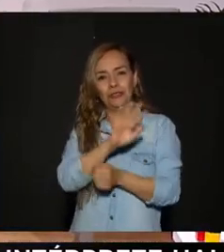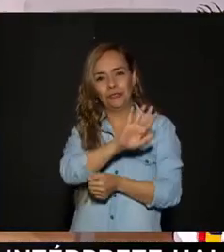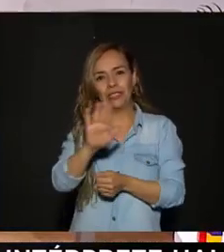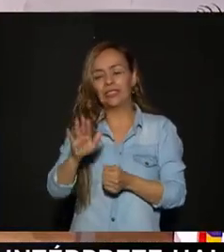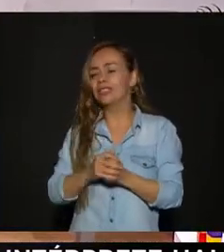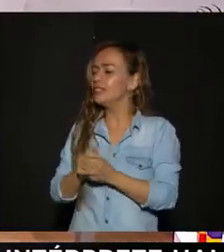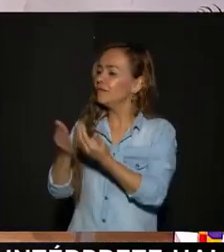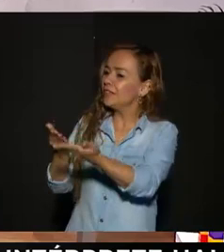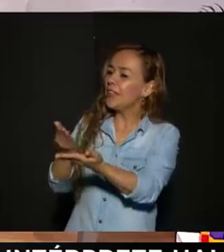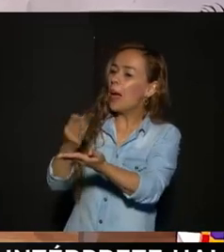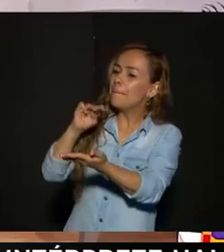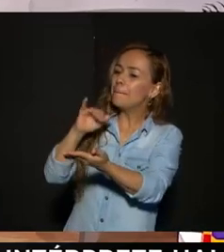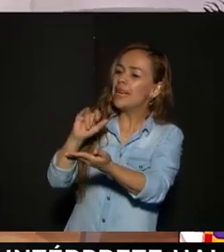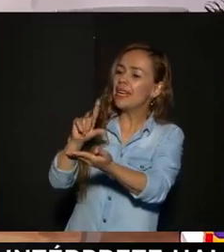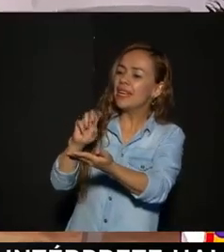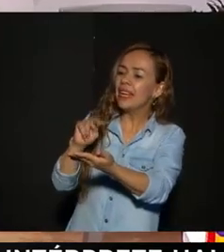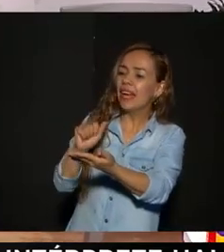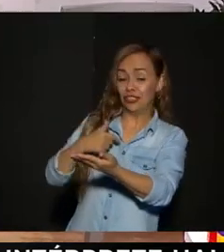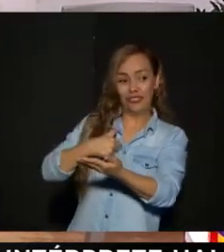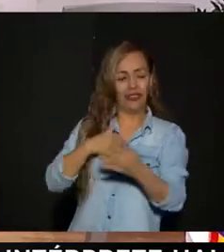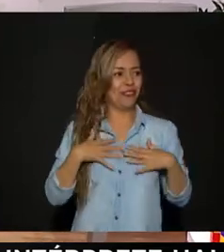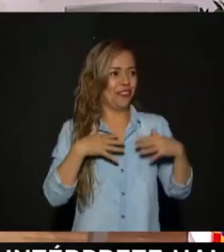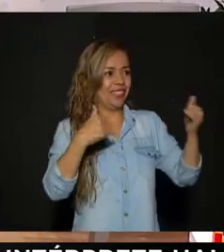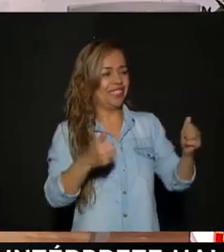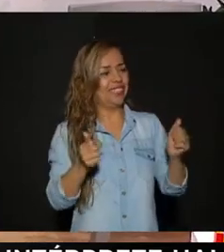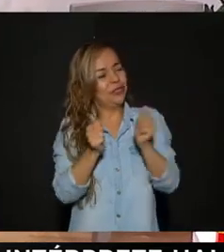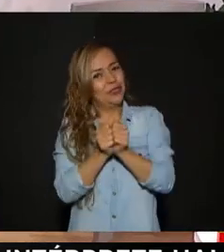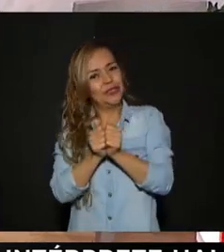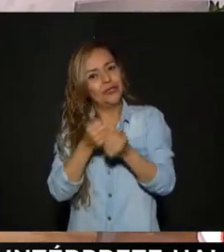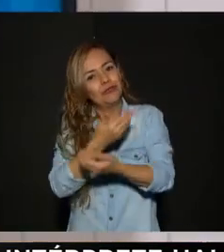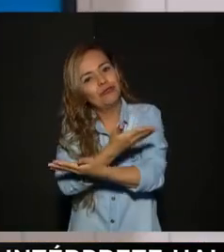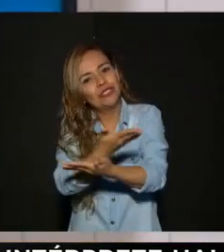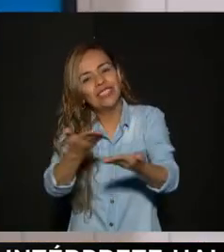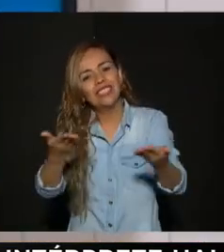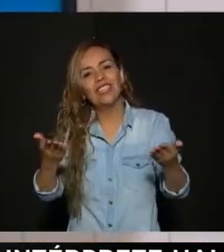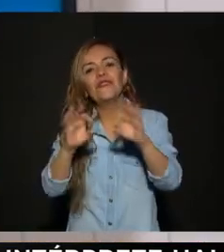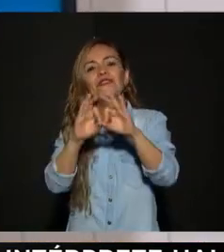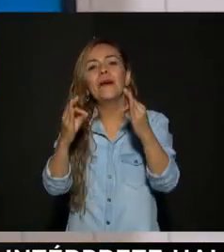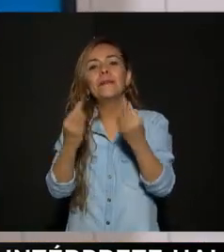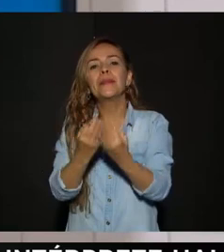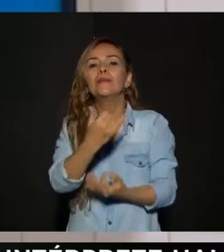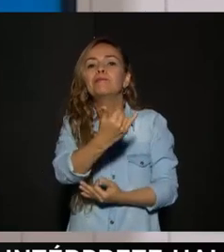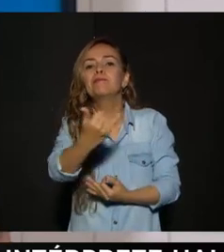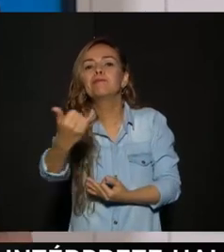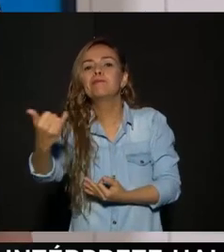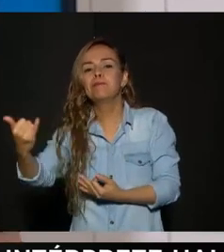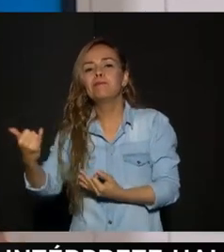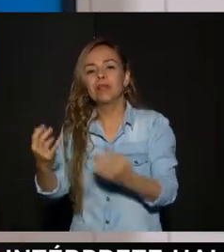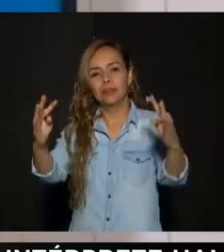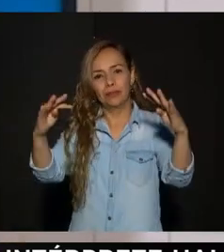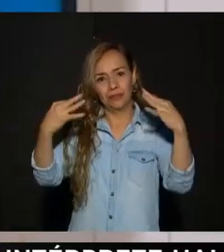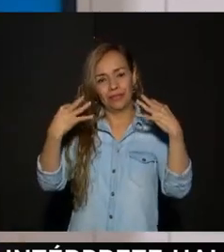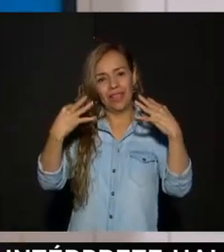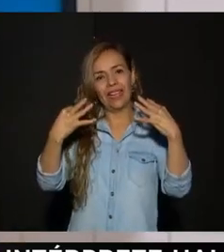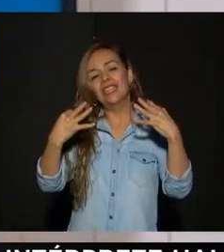Milena. Feliz, feliz de estar acá con ustedes, pero sobre todo con los niños, las niñas, las familias que desde el hogar están observando